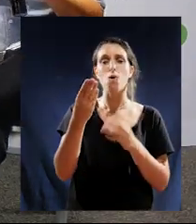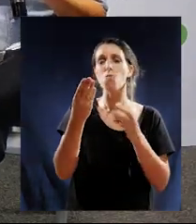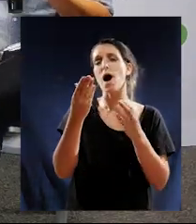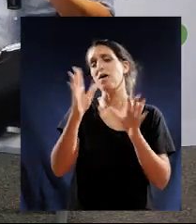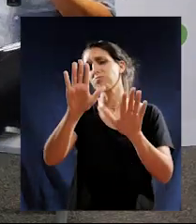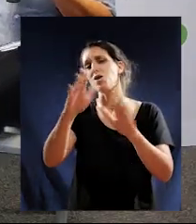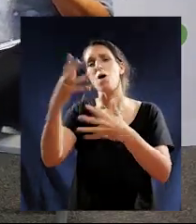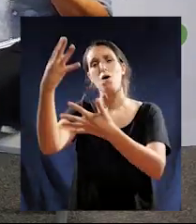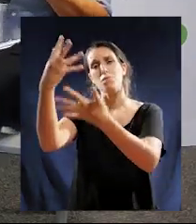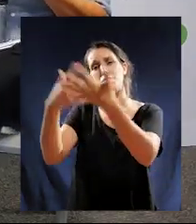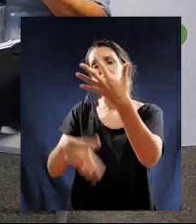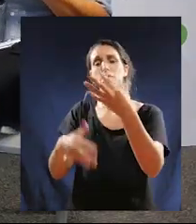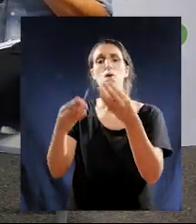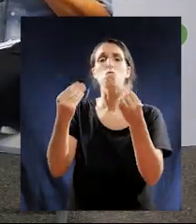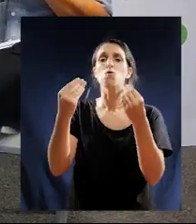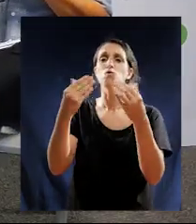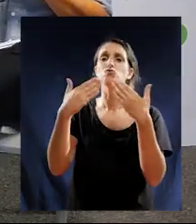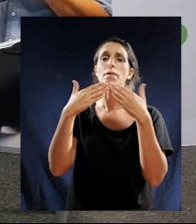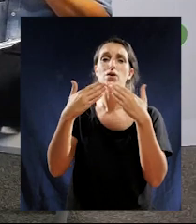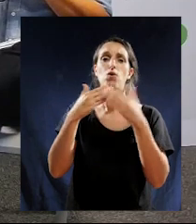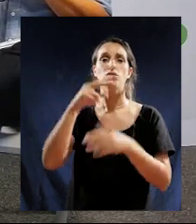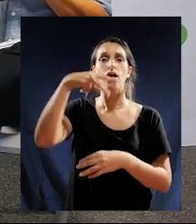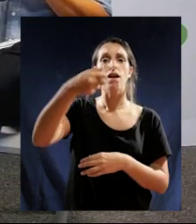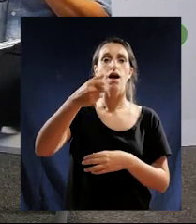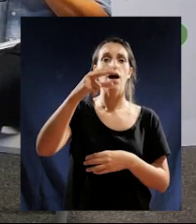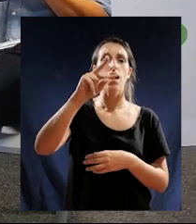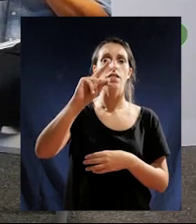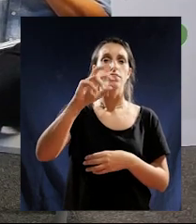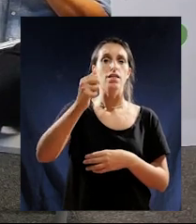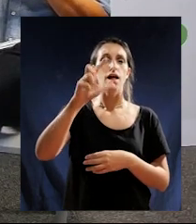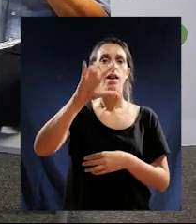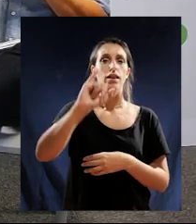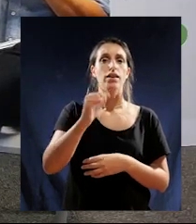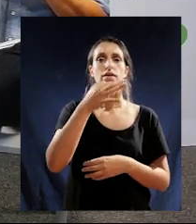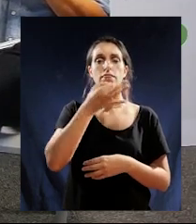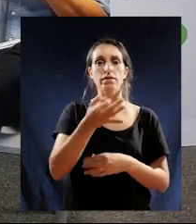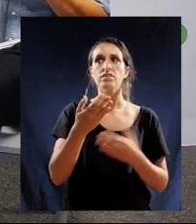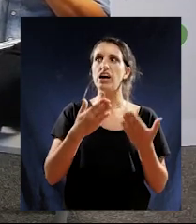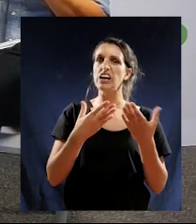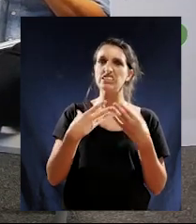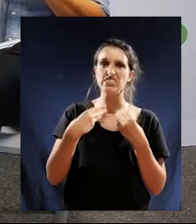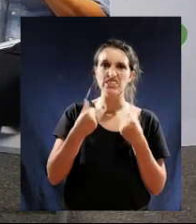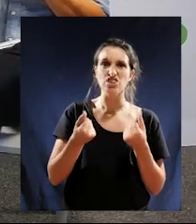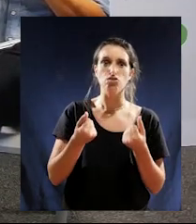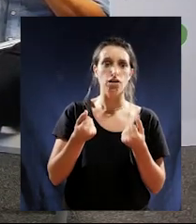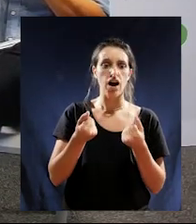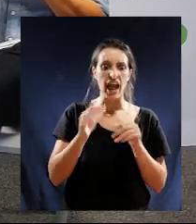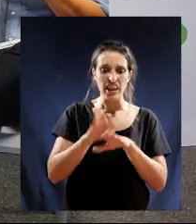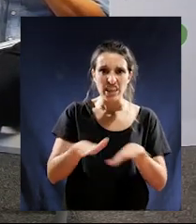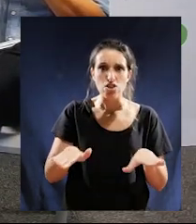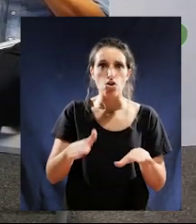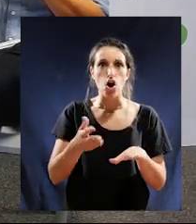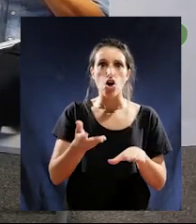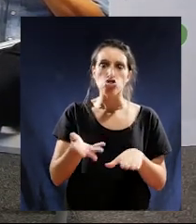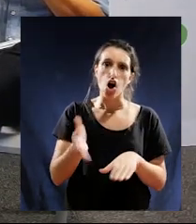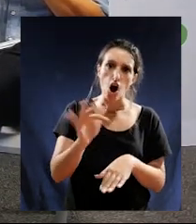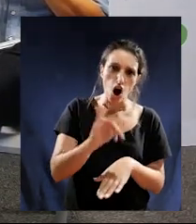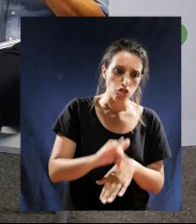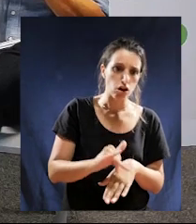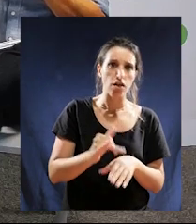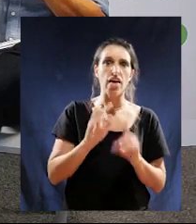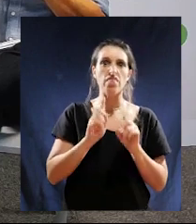muchísimas preguntas nataly pérez y se siento que tengo que estar permanentemente un panda les entiendo